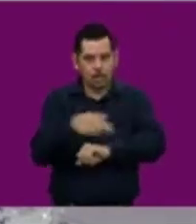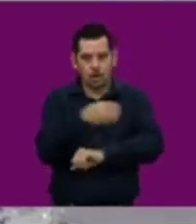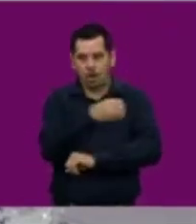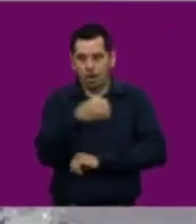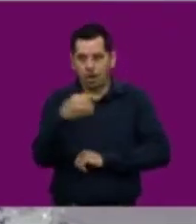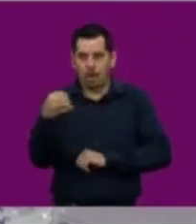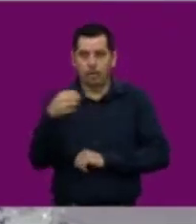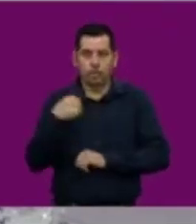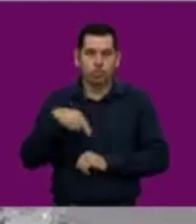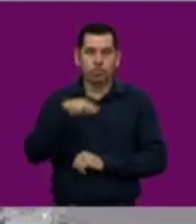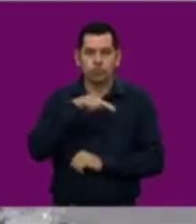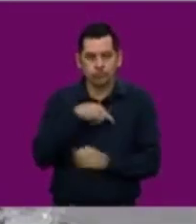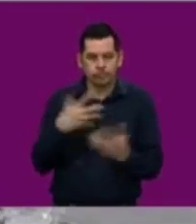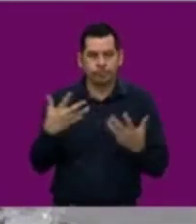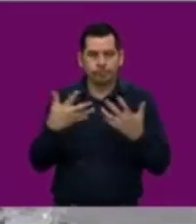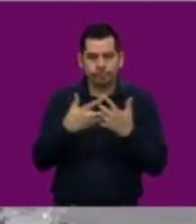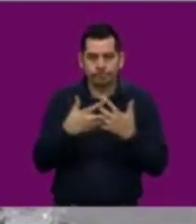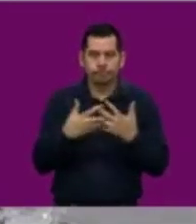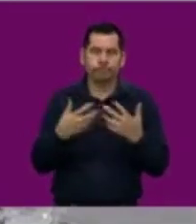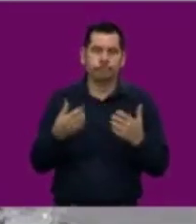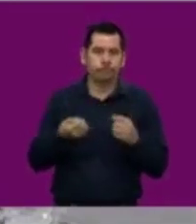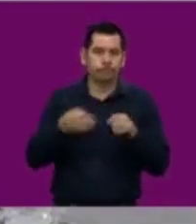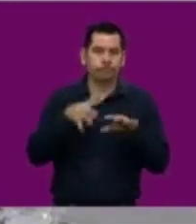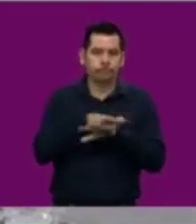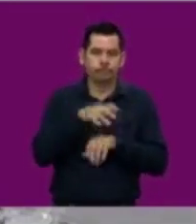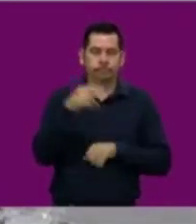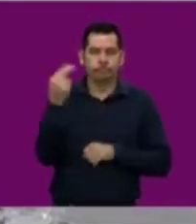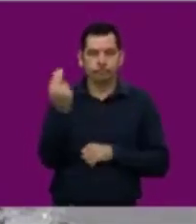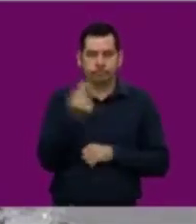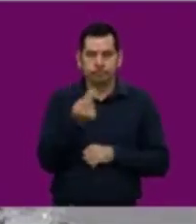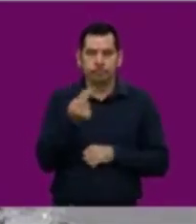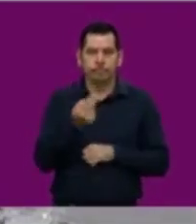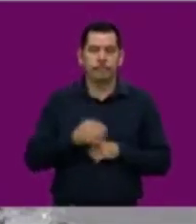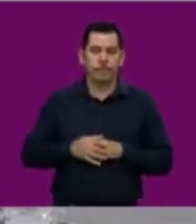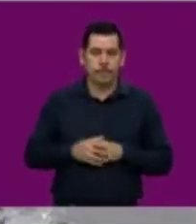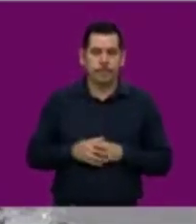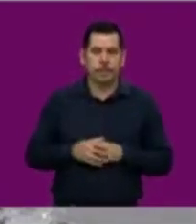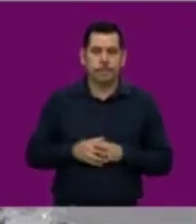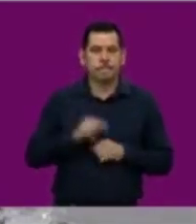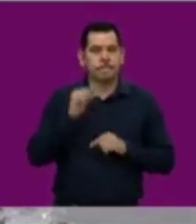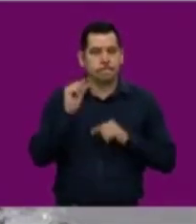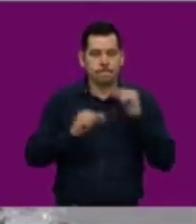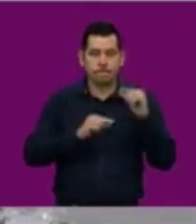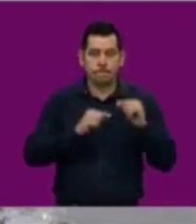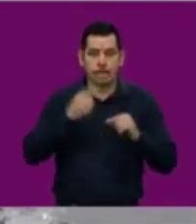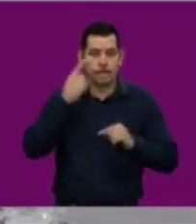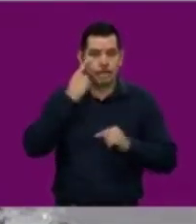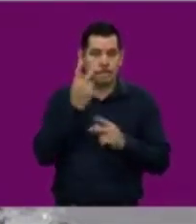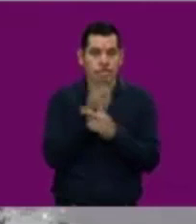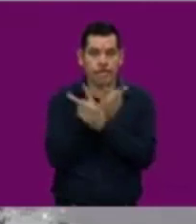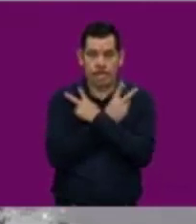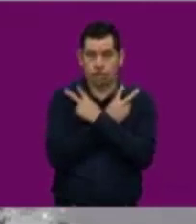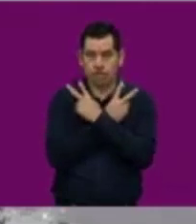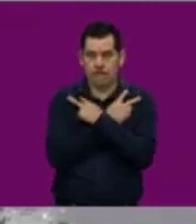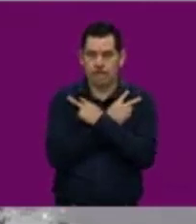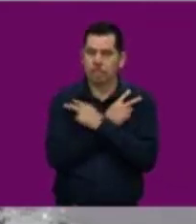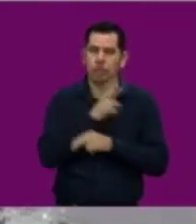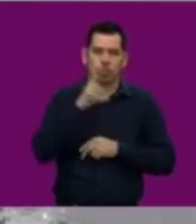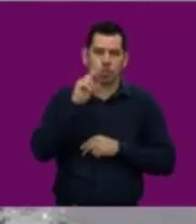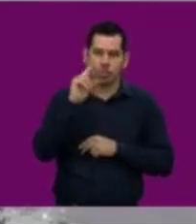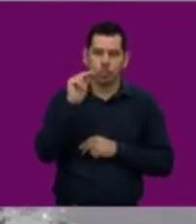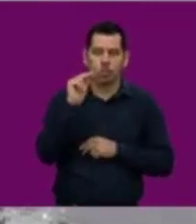a las condiciones que se nos van presentando no son vacaciones el receso